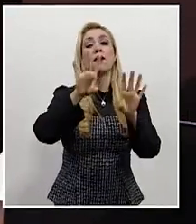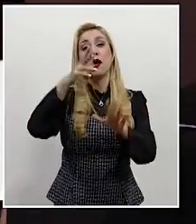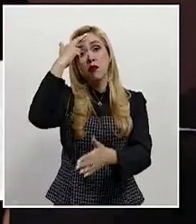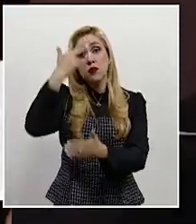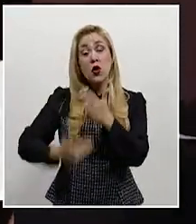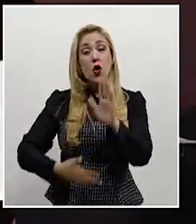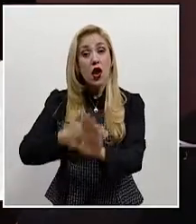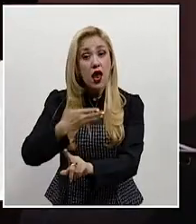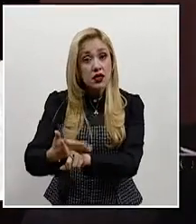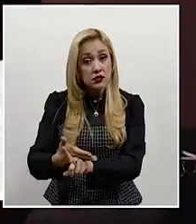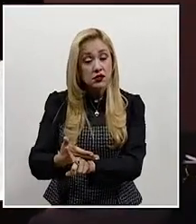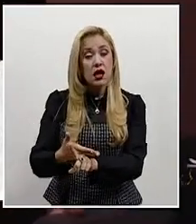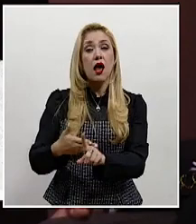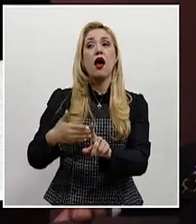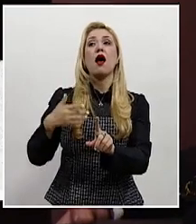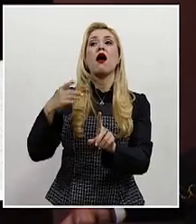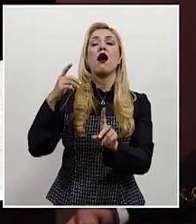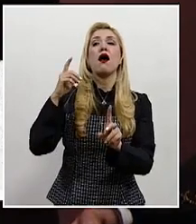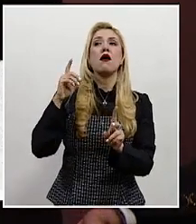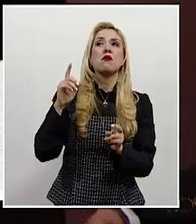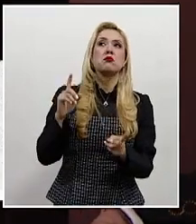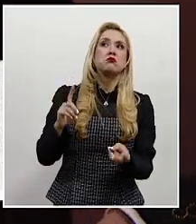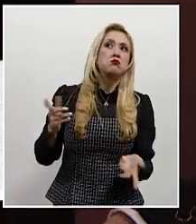violencia? ¿Alguien considera que hubo,